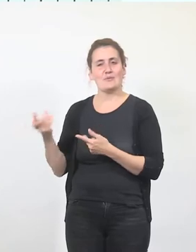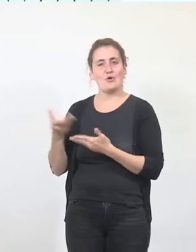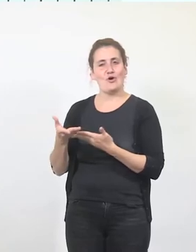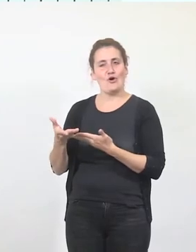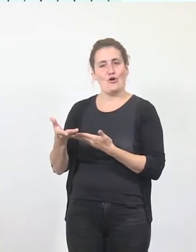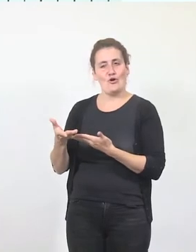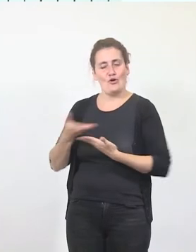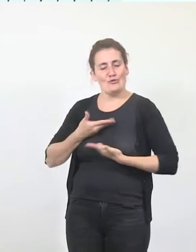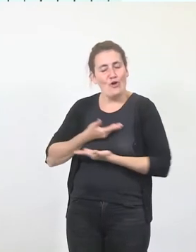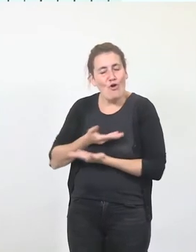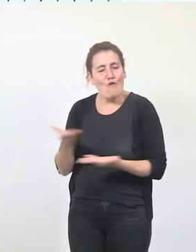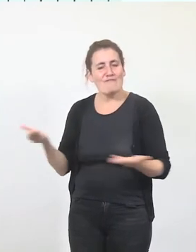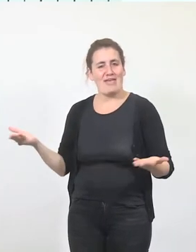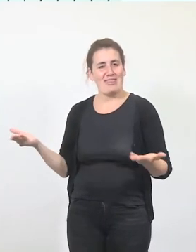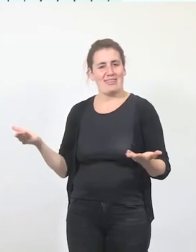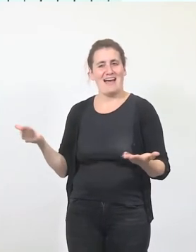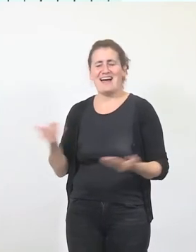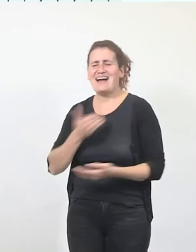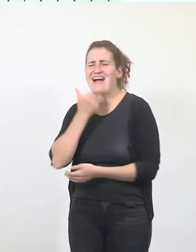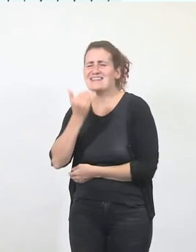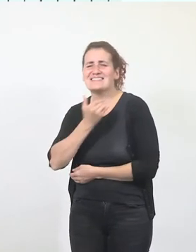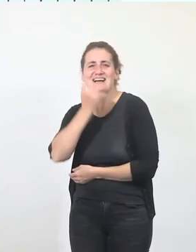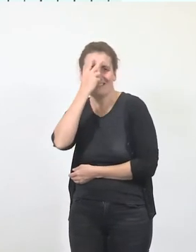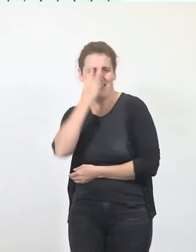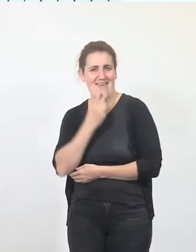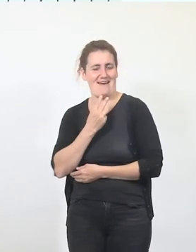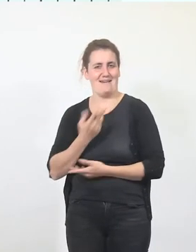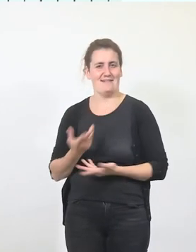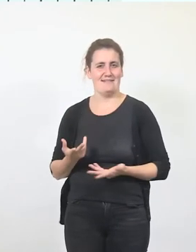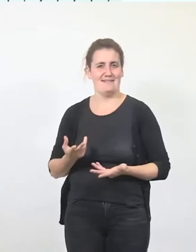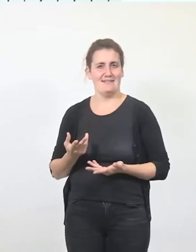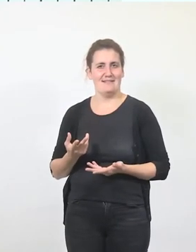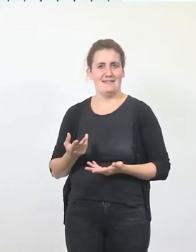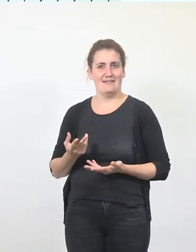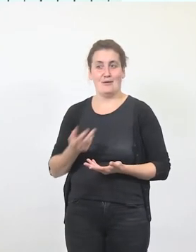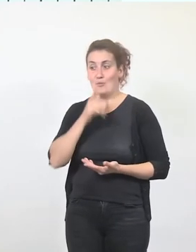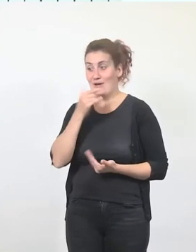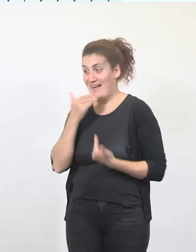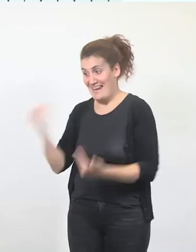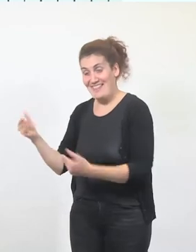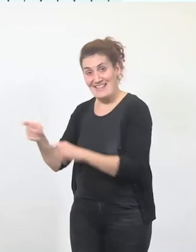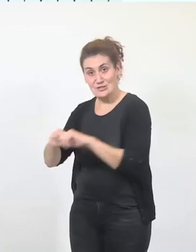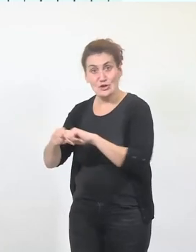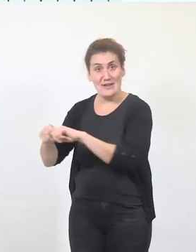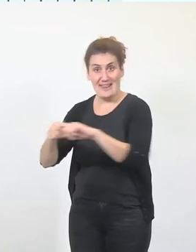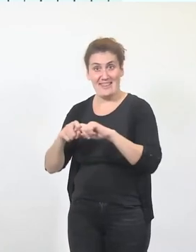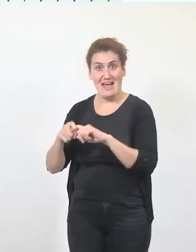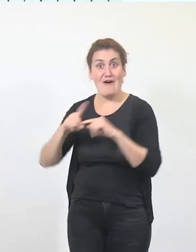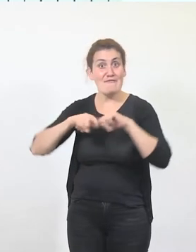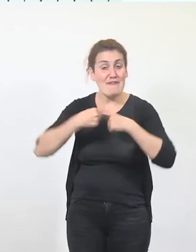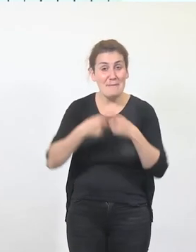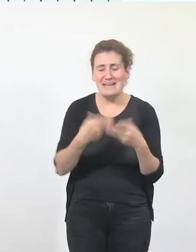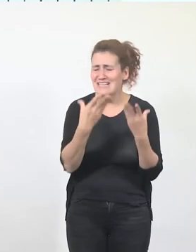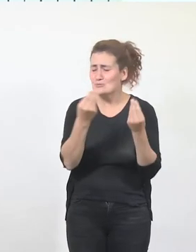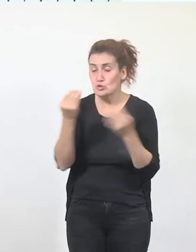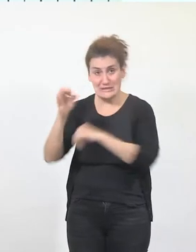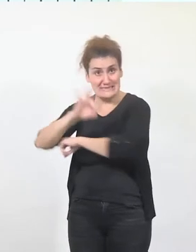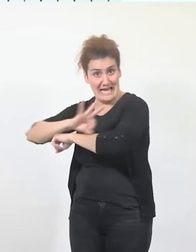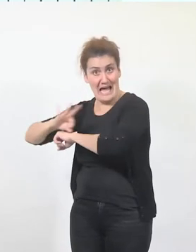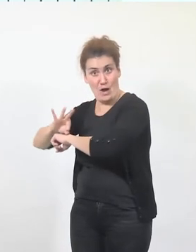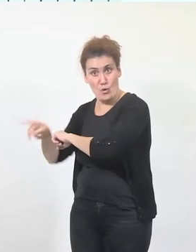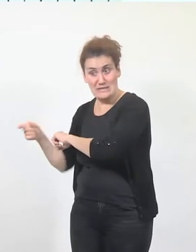una confianza casi ciega, porque ahora, gracias a esa solidaridad, muchas familias